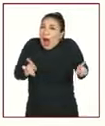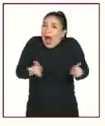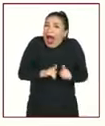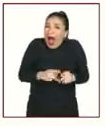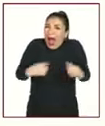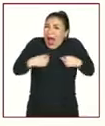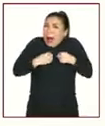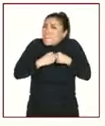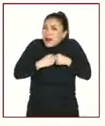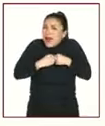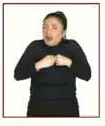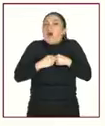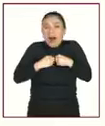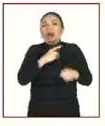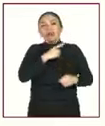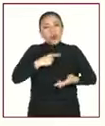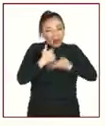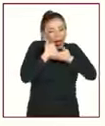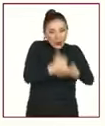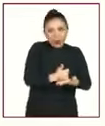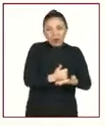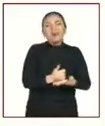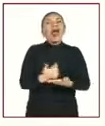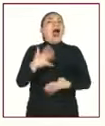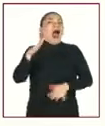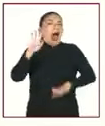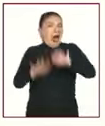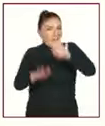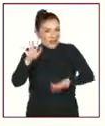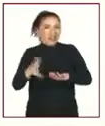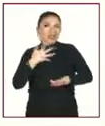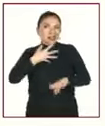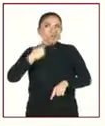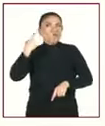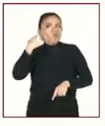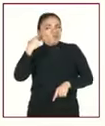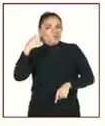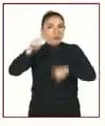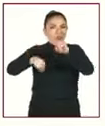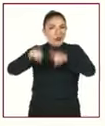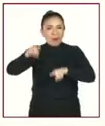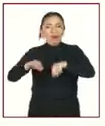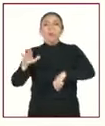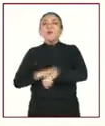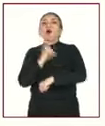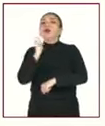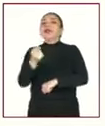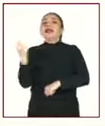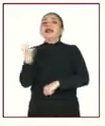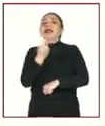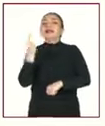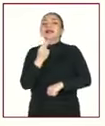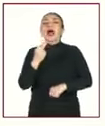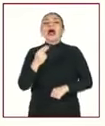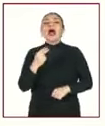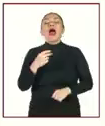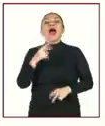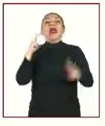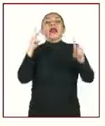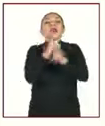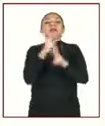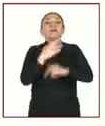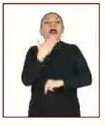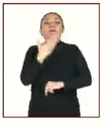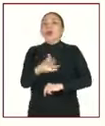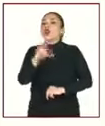hay alguna que otra controversia porque muchas veces solo lo que necesitamos es que se libere la vía aérea, no necesitamos